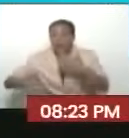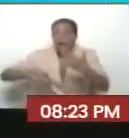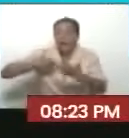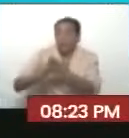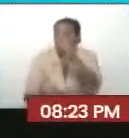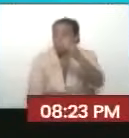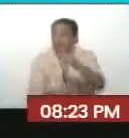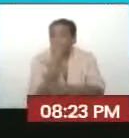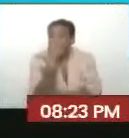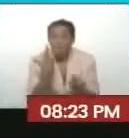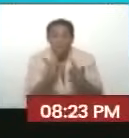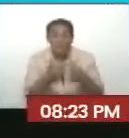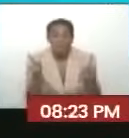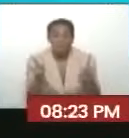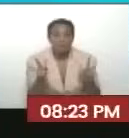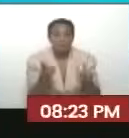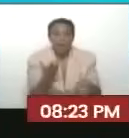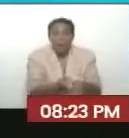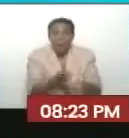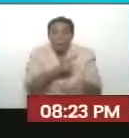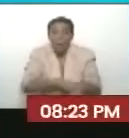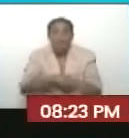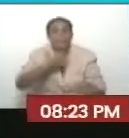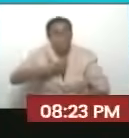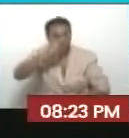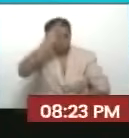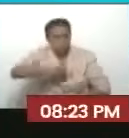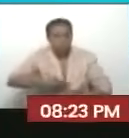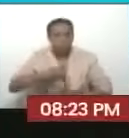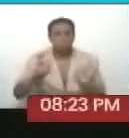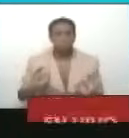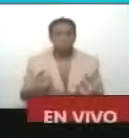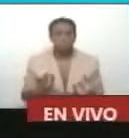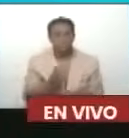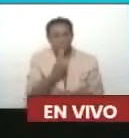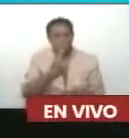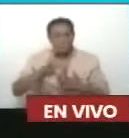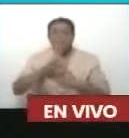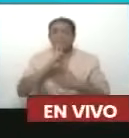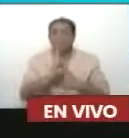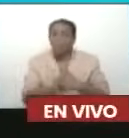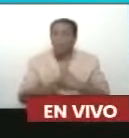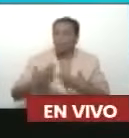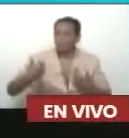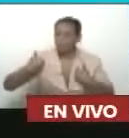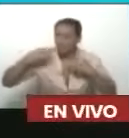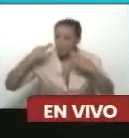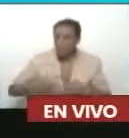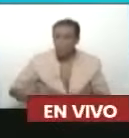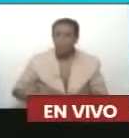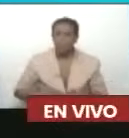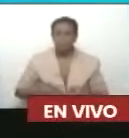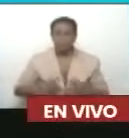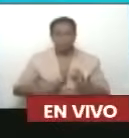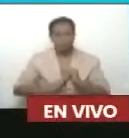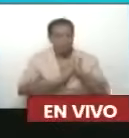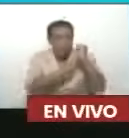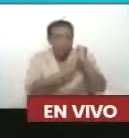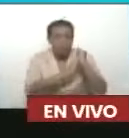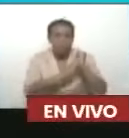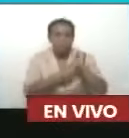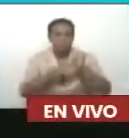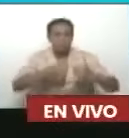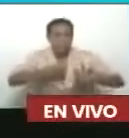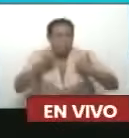república. Y hemos cumplido con la historia, hemos hecho nuestra épica, heroica, y la ha